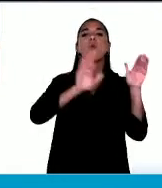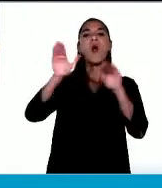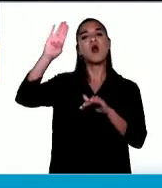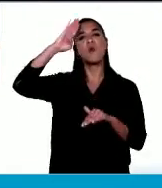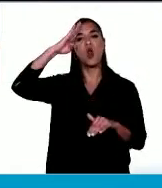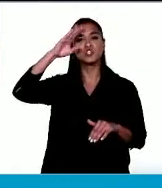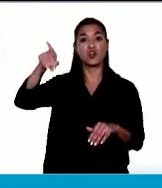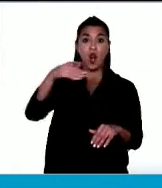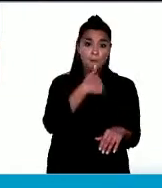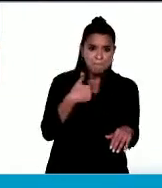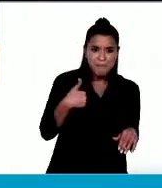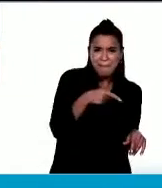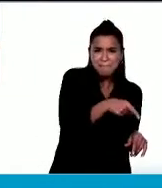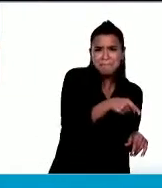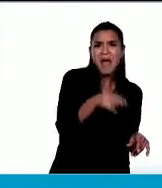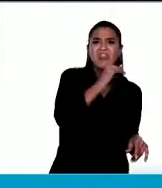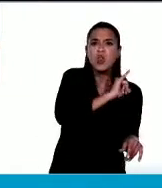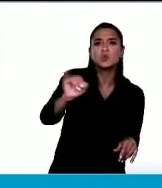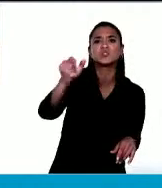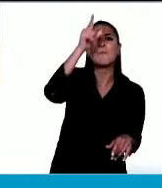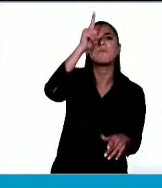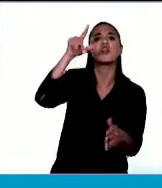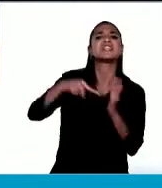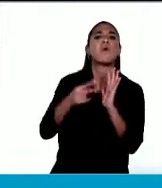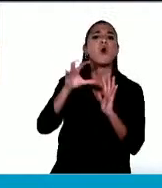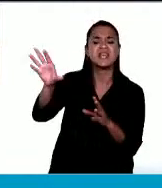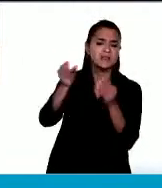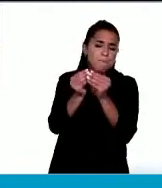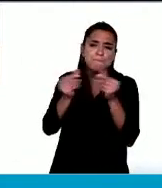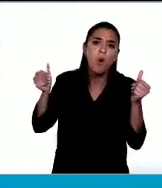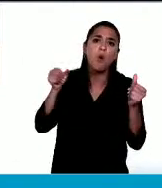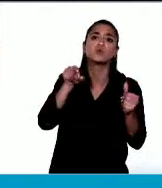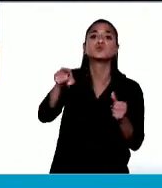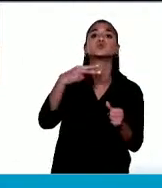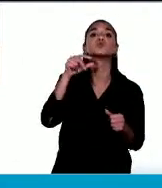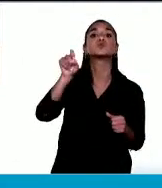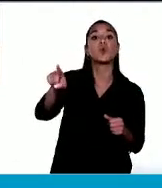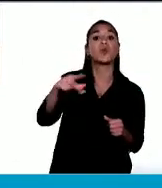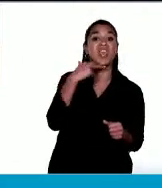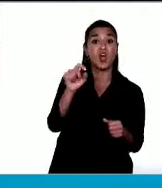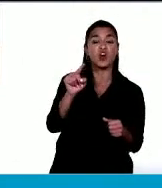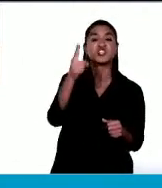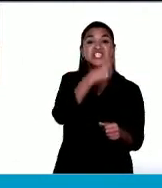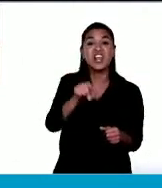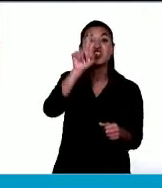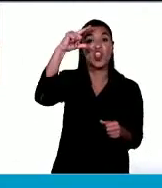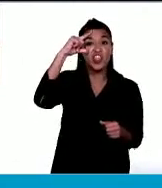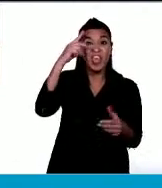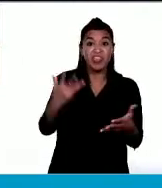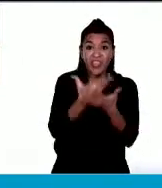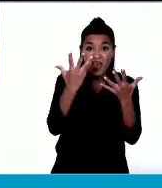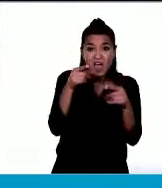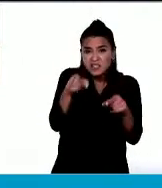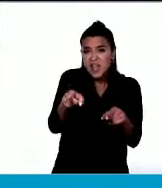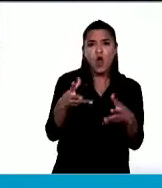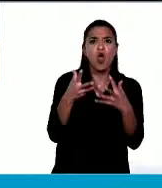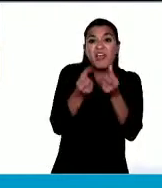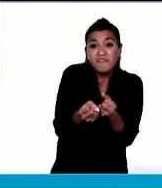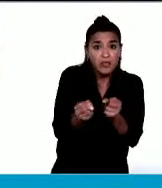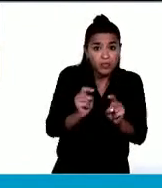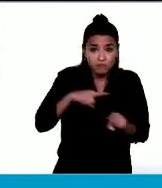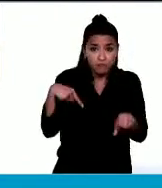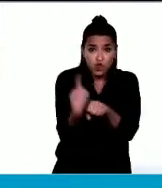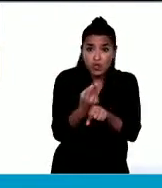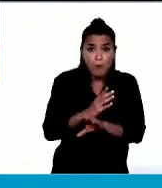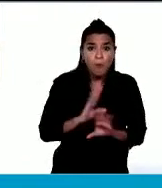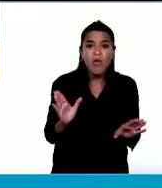mamá denunciando que la policía bonaerense desapareció a su hijo hace 110 días, es algo que no se puede defender.